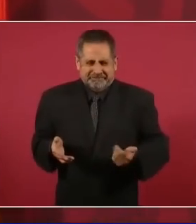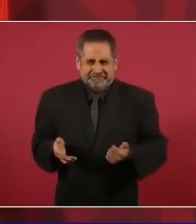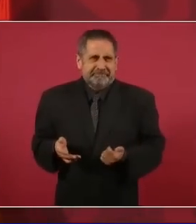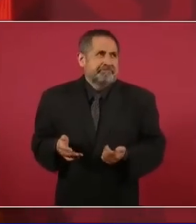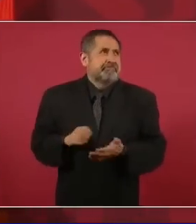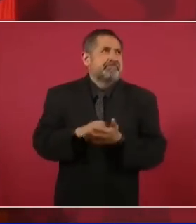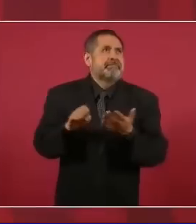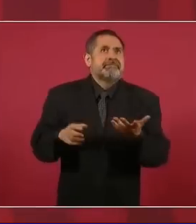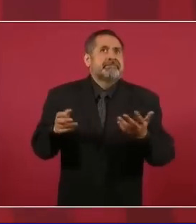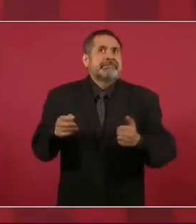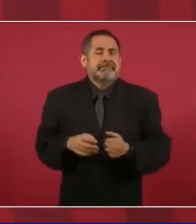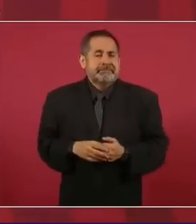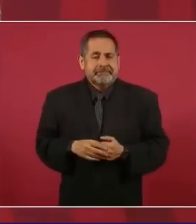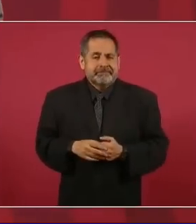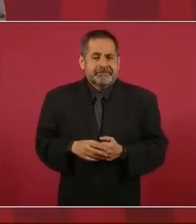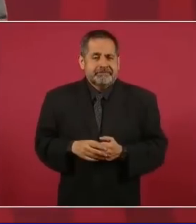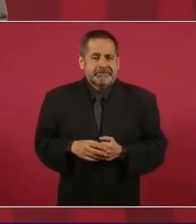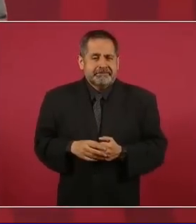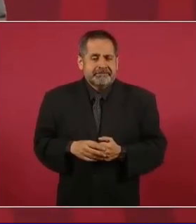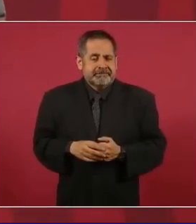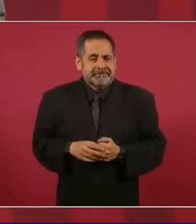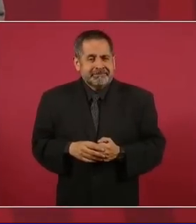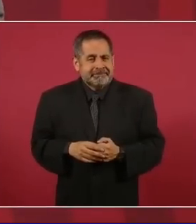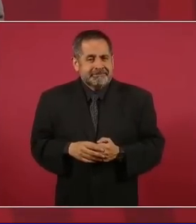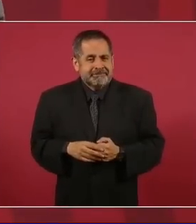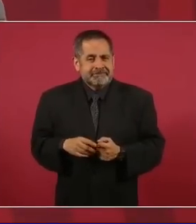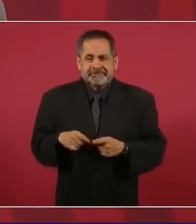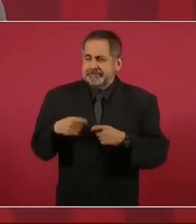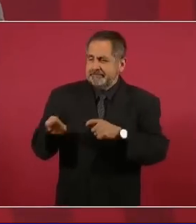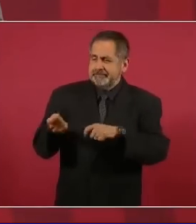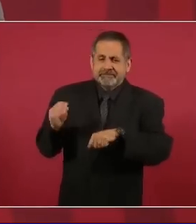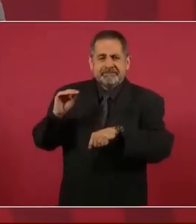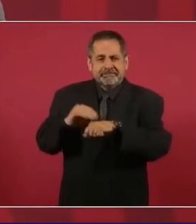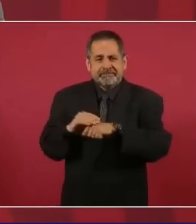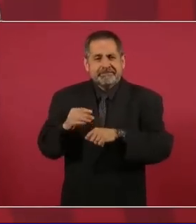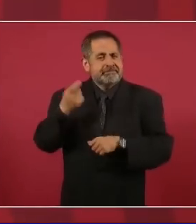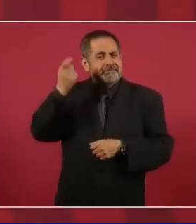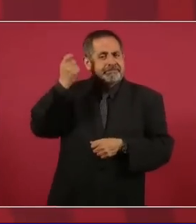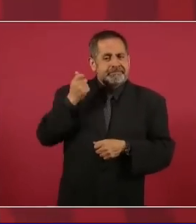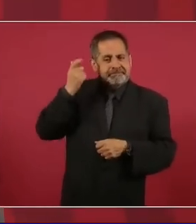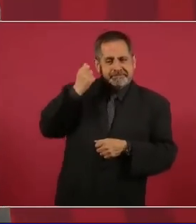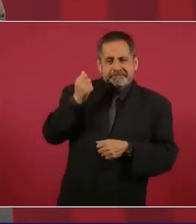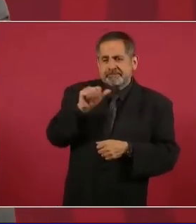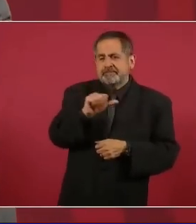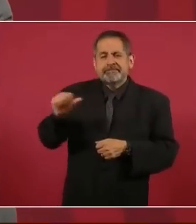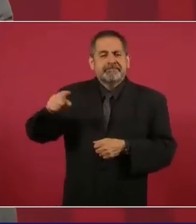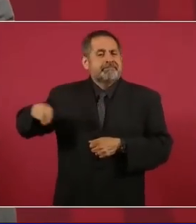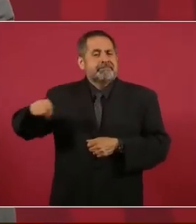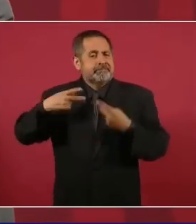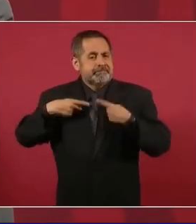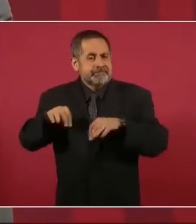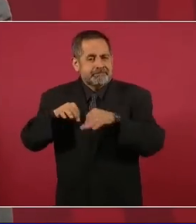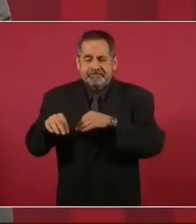el que se mantuvieran y se incrementaran las pensiones de los trabajadores.